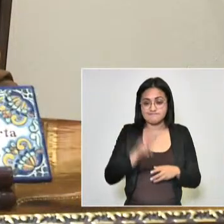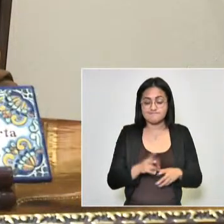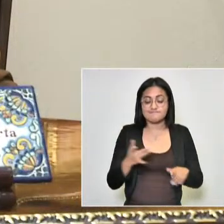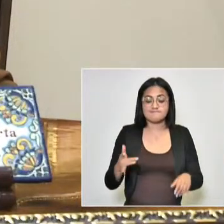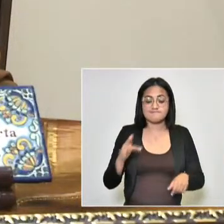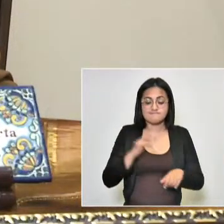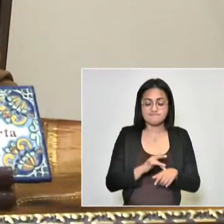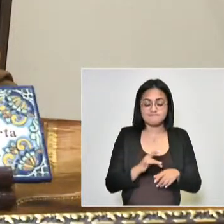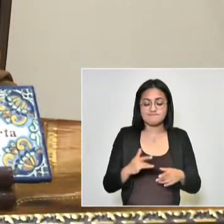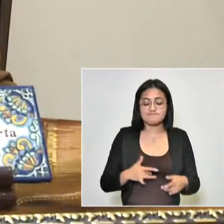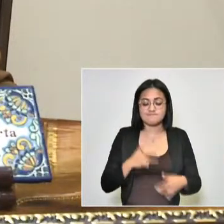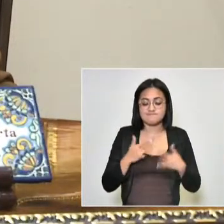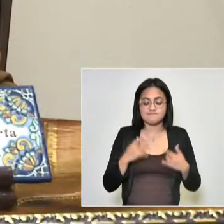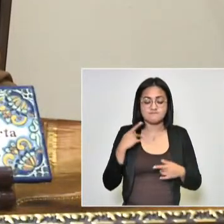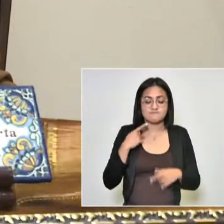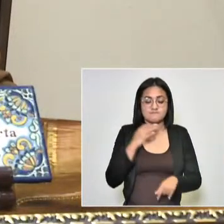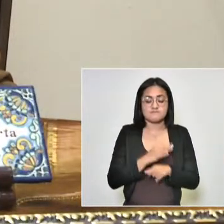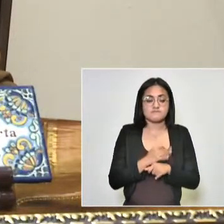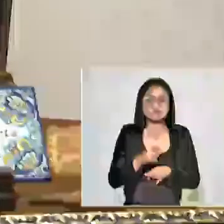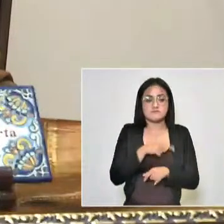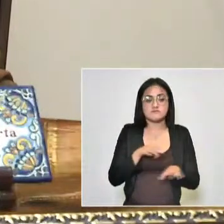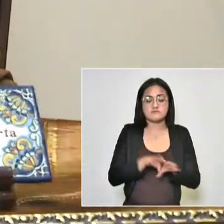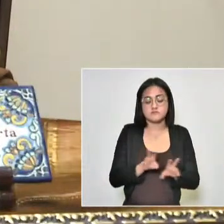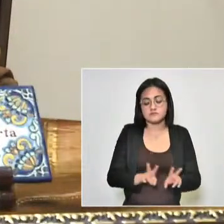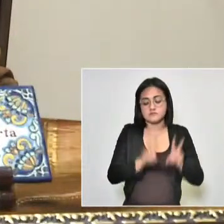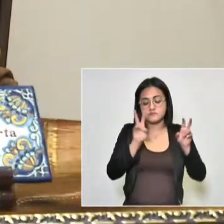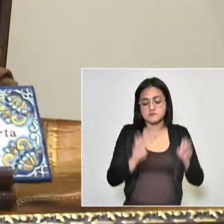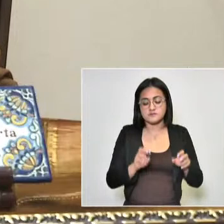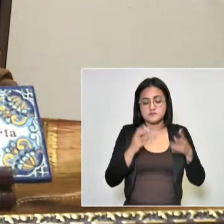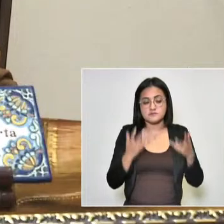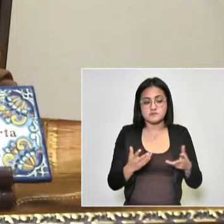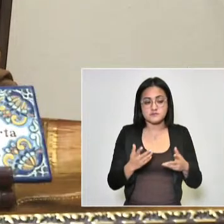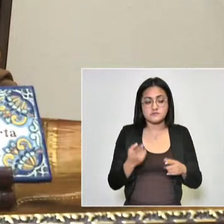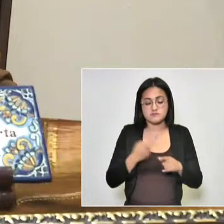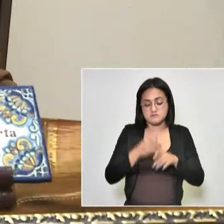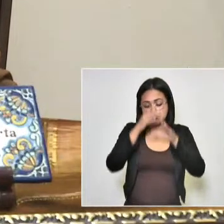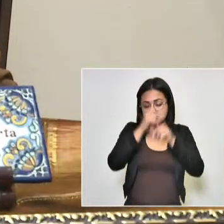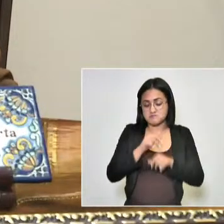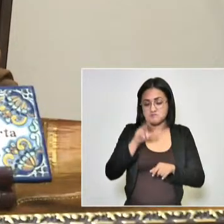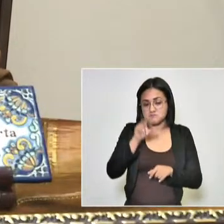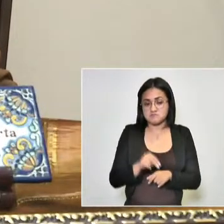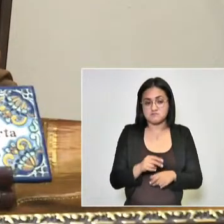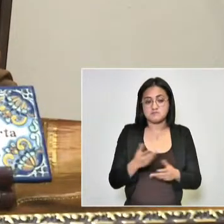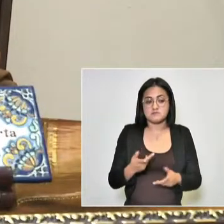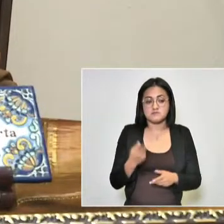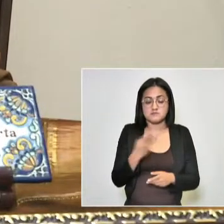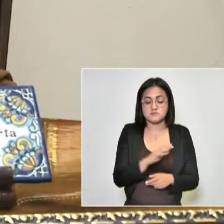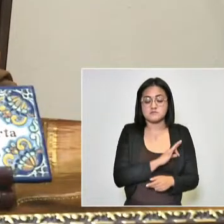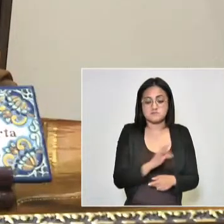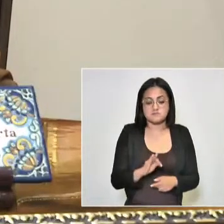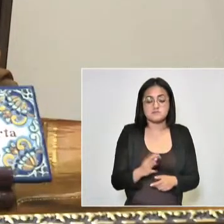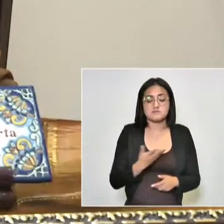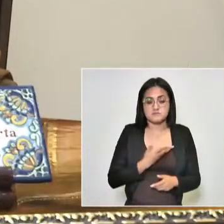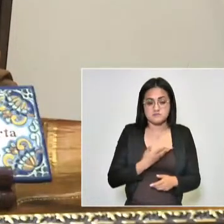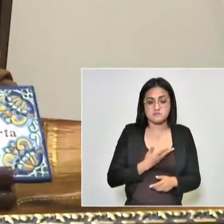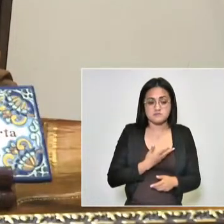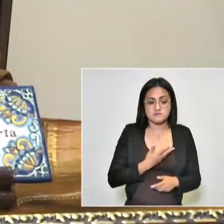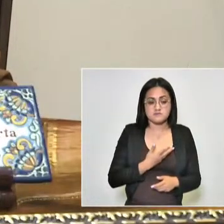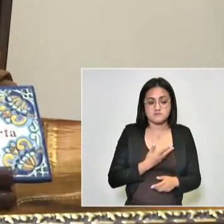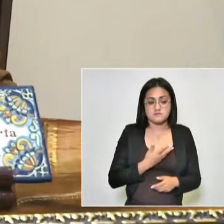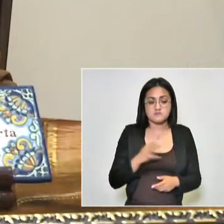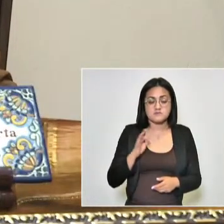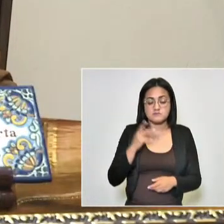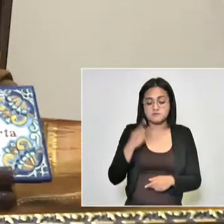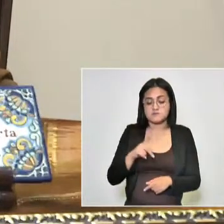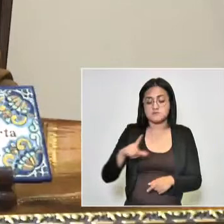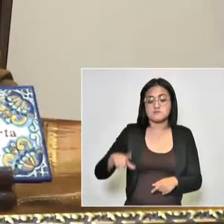tacto político y no le va a venir a plantear temas de desacuerdo que él pueda tener a un